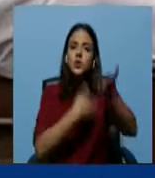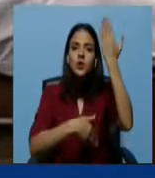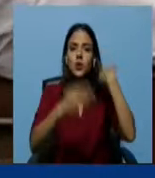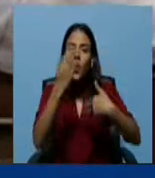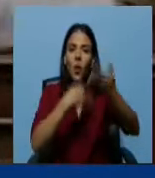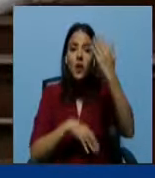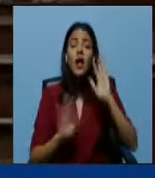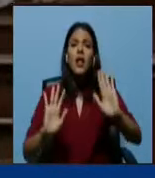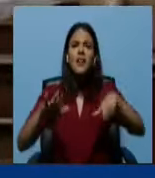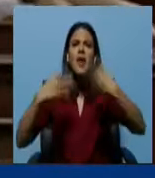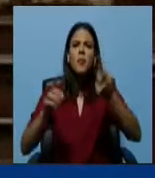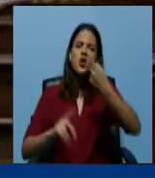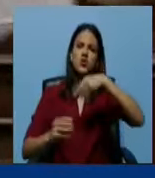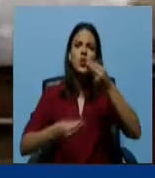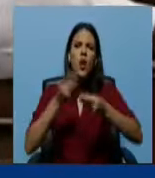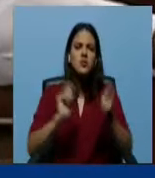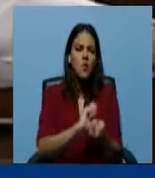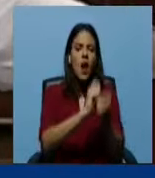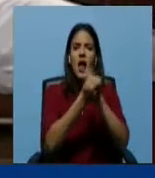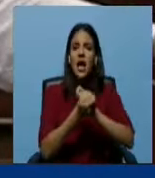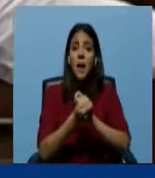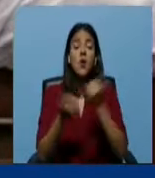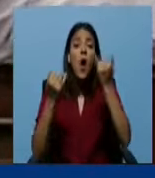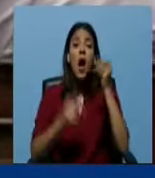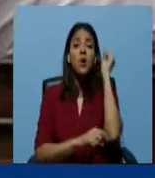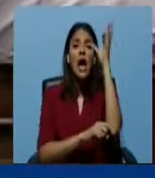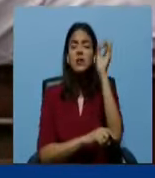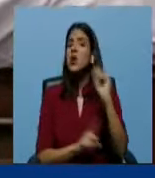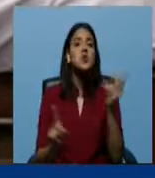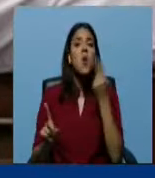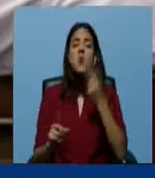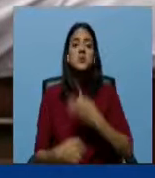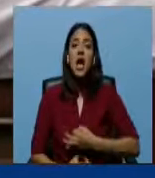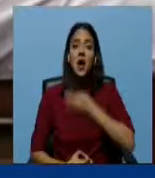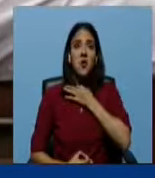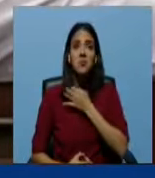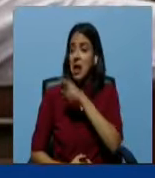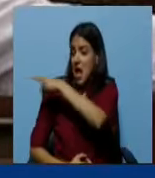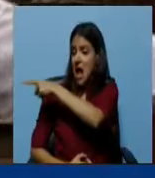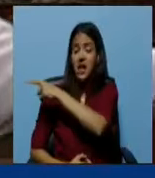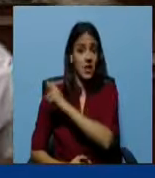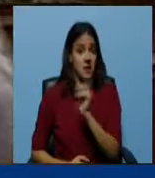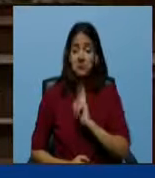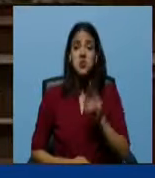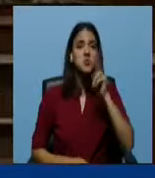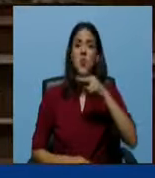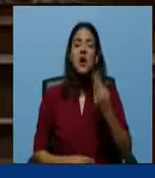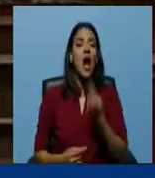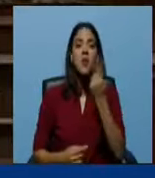Después eso lo cambiamos, ya en la Asamblea Nacional no usan ni corbata. Este no se pone corbata nunca.